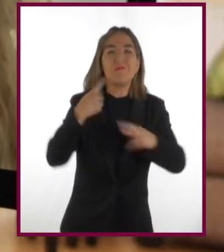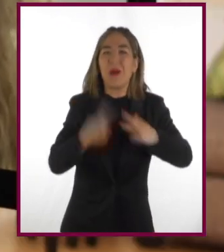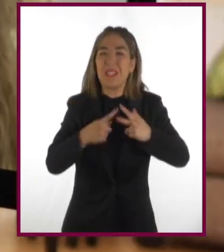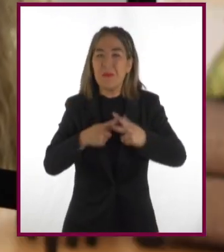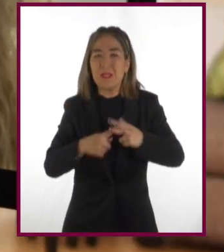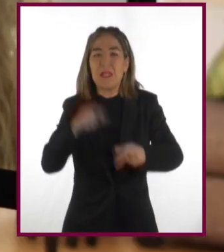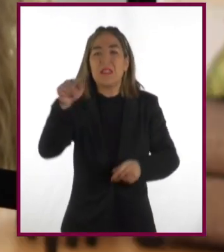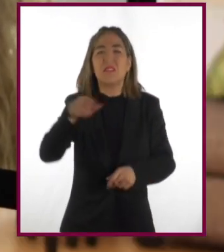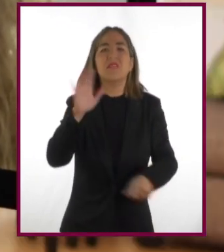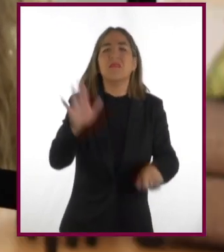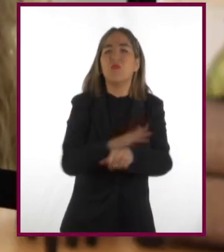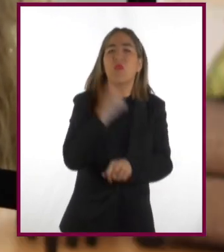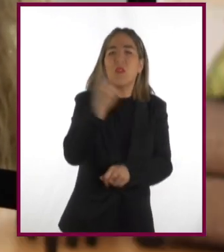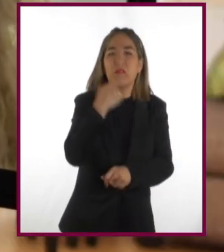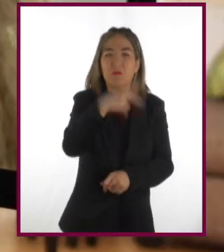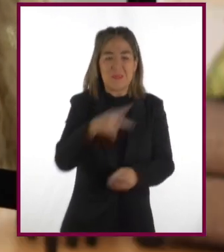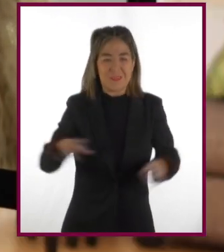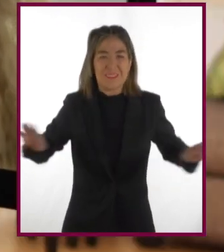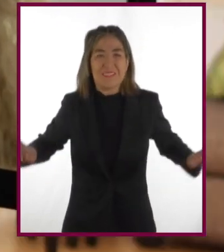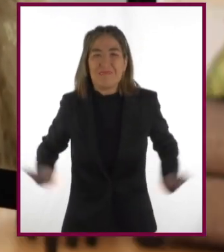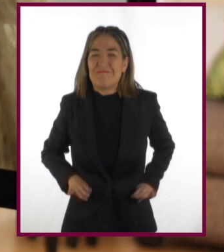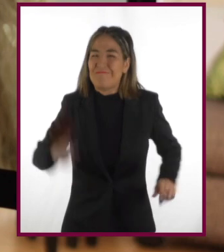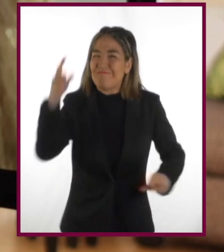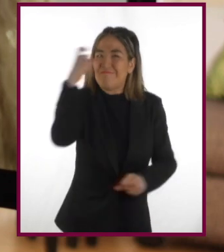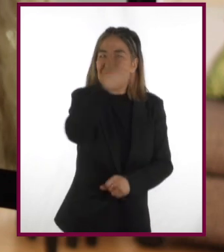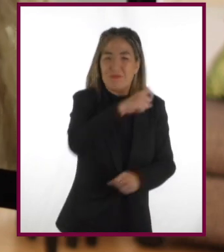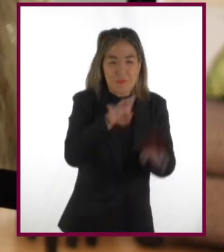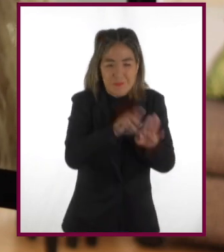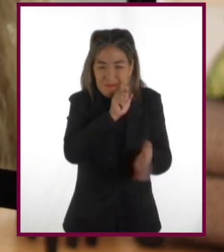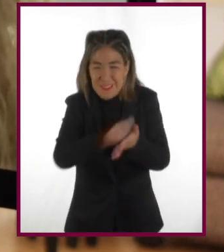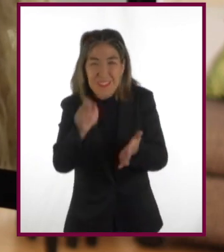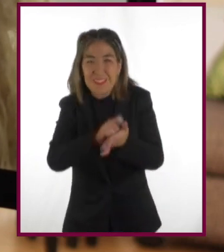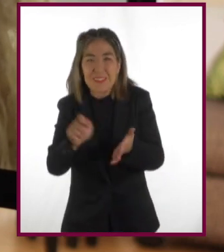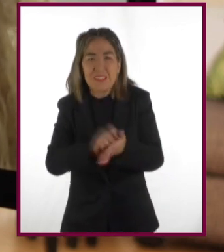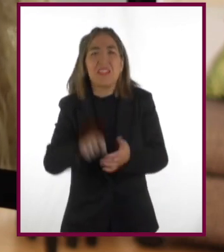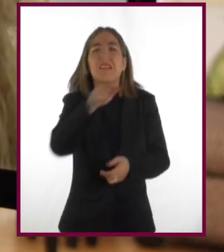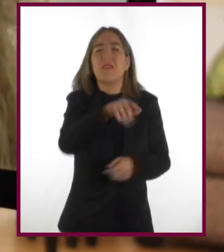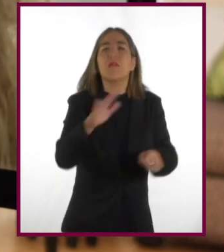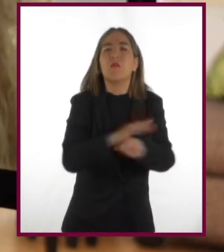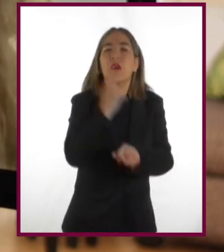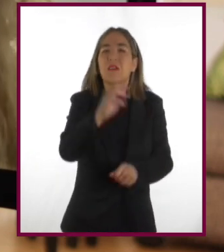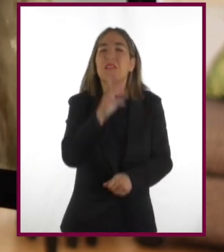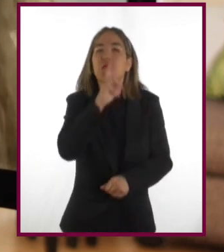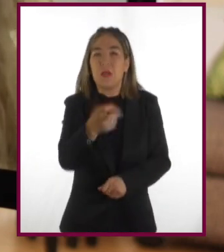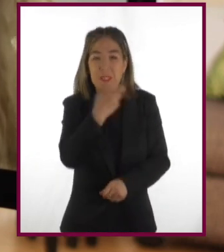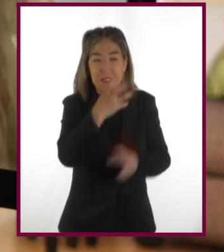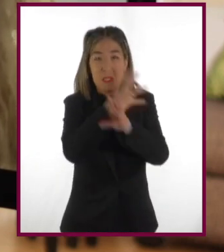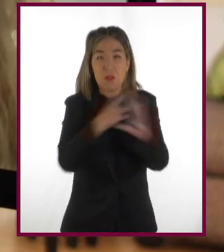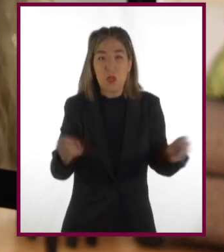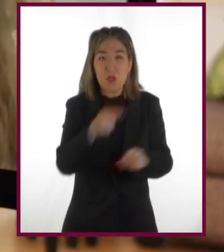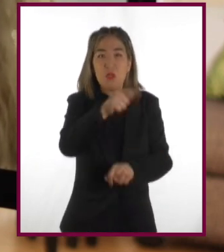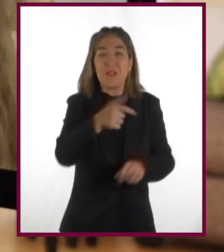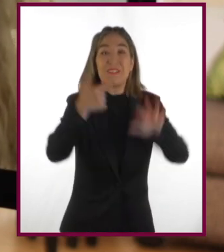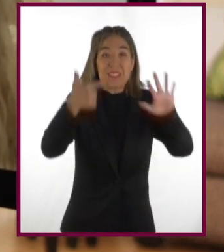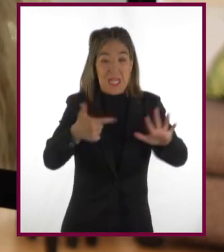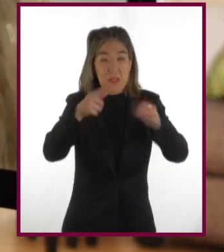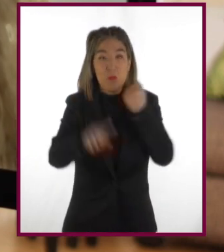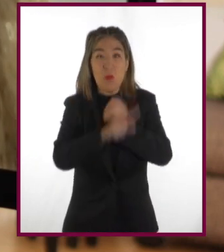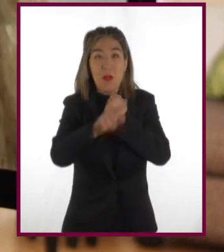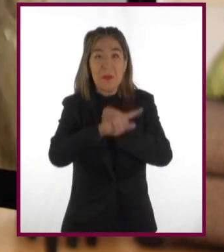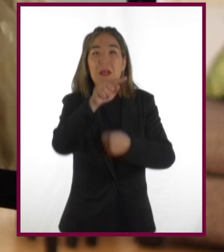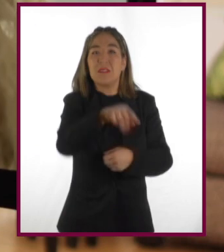Matemáticas. Esto es por su especial complejidad y porque la solución de estos 7